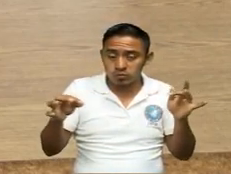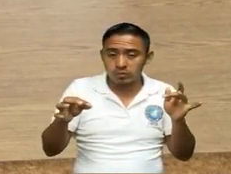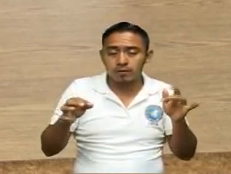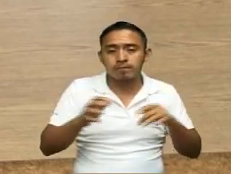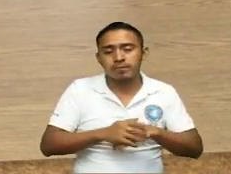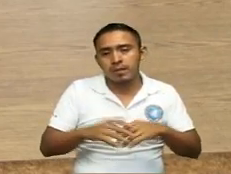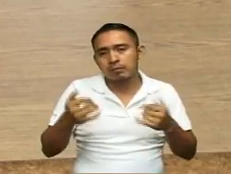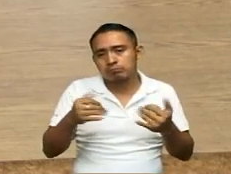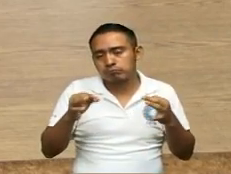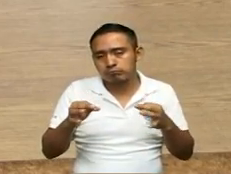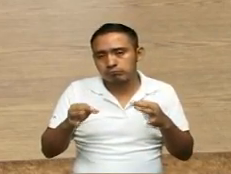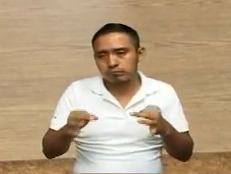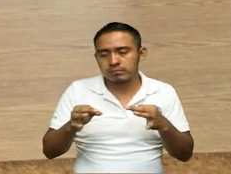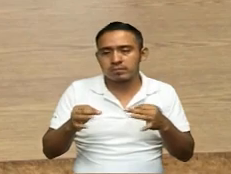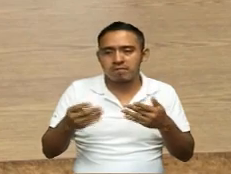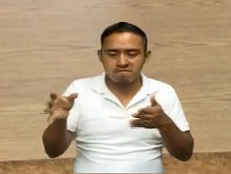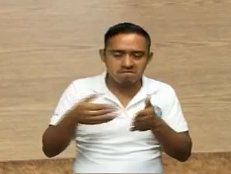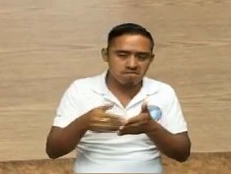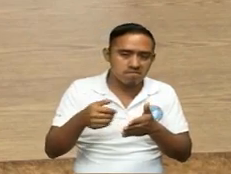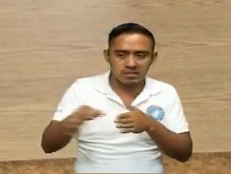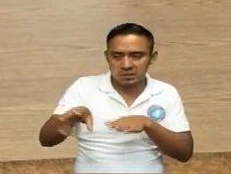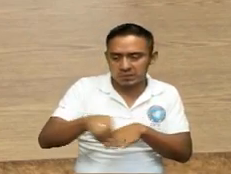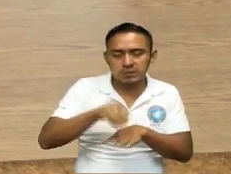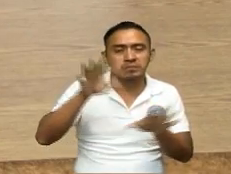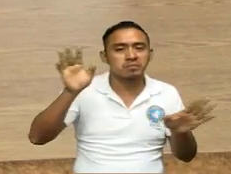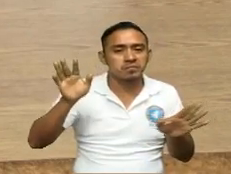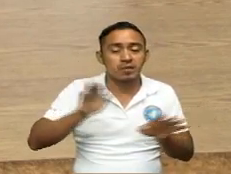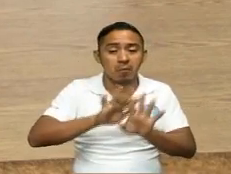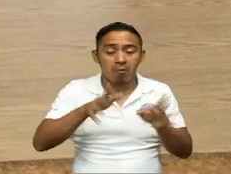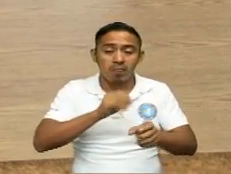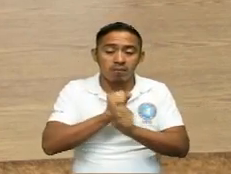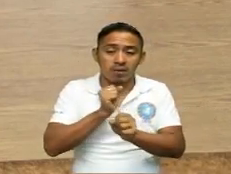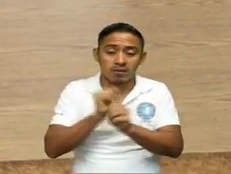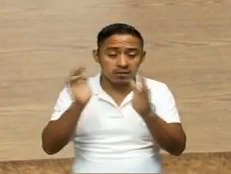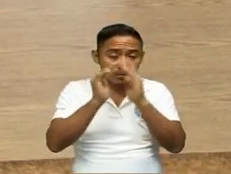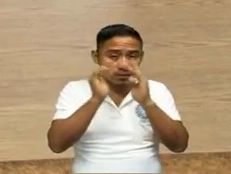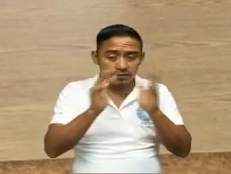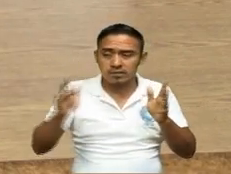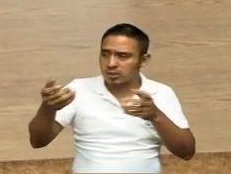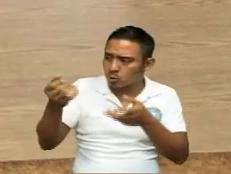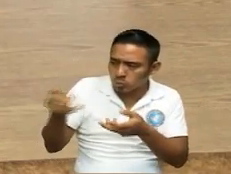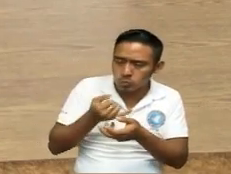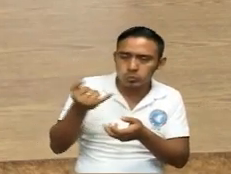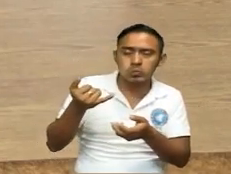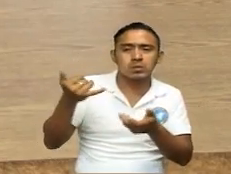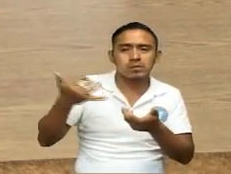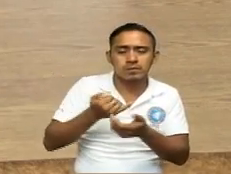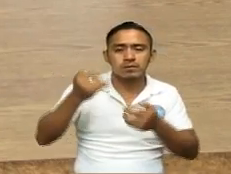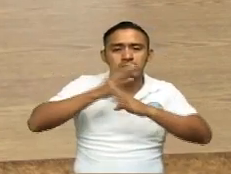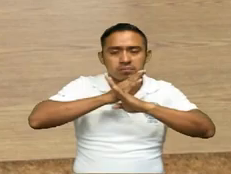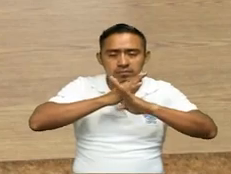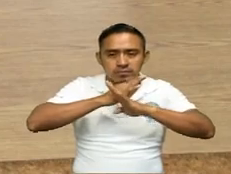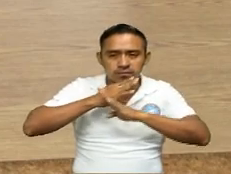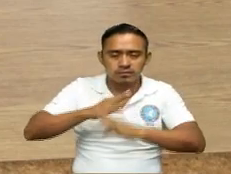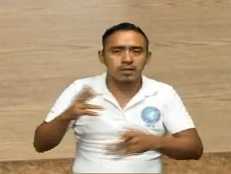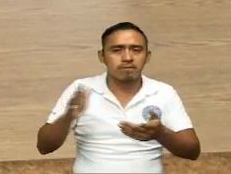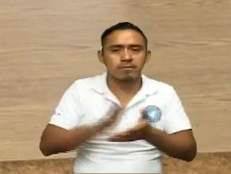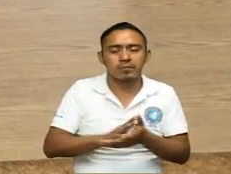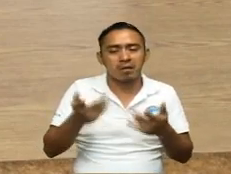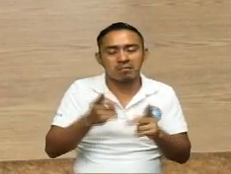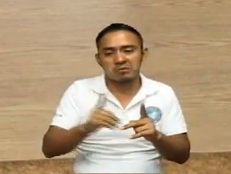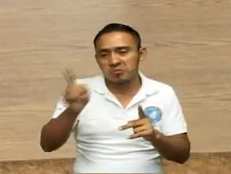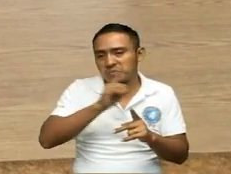hace una entrada para los hongos. Y estos pacientes, aunque se traten con antibióticos, no mejoran porque el foco,